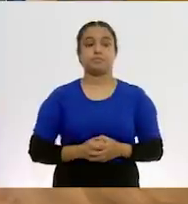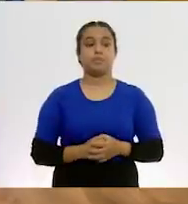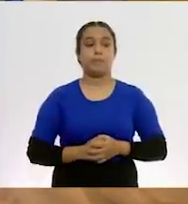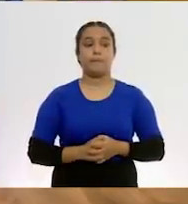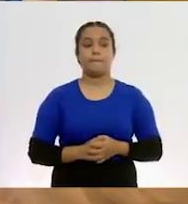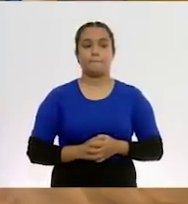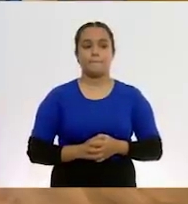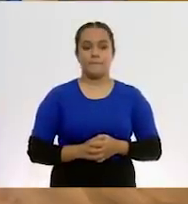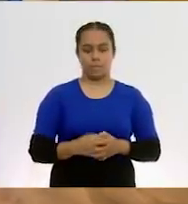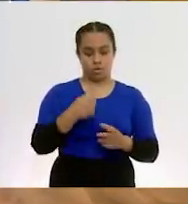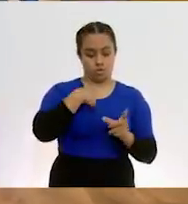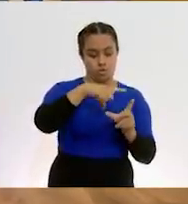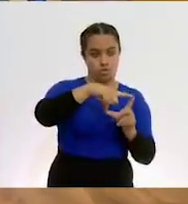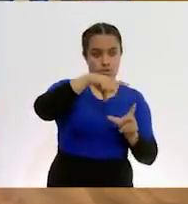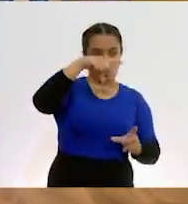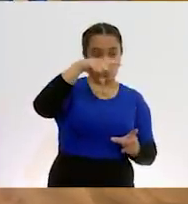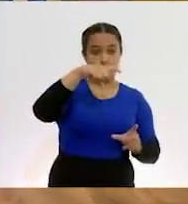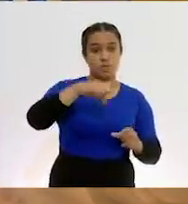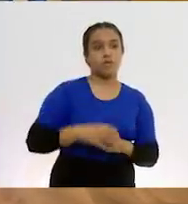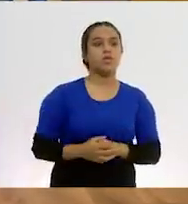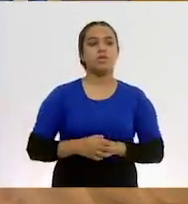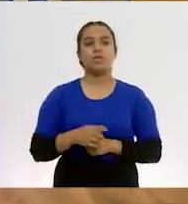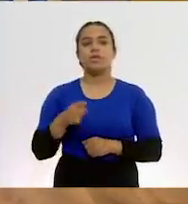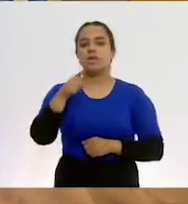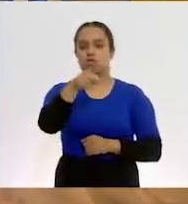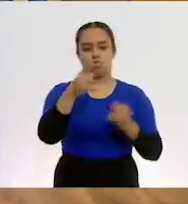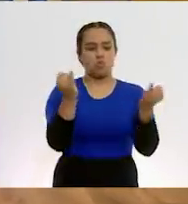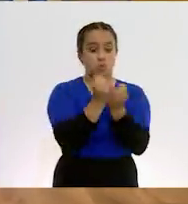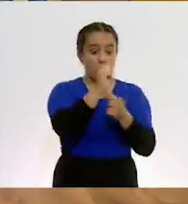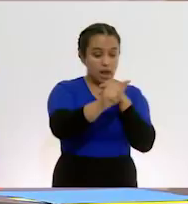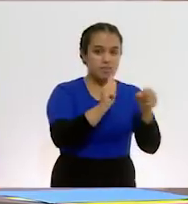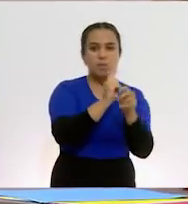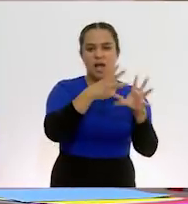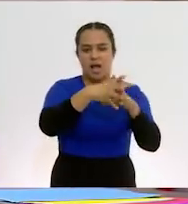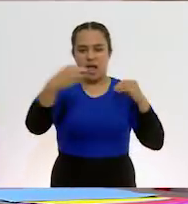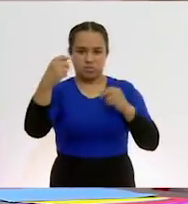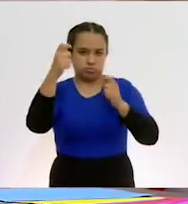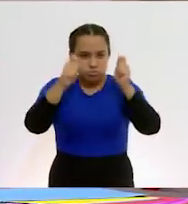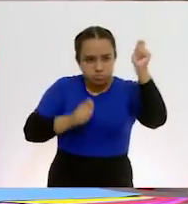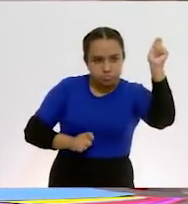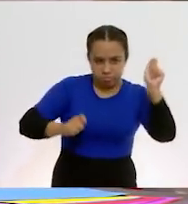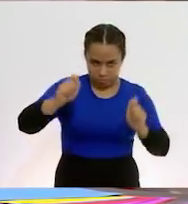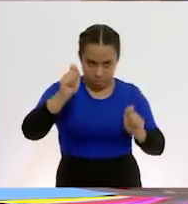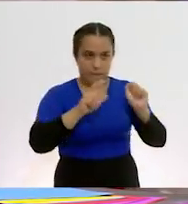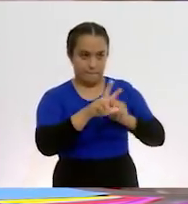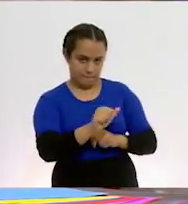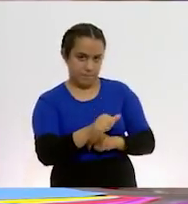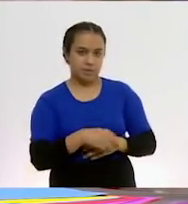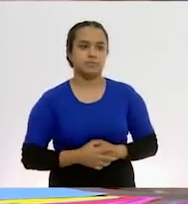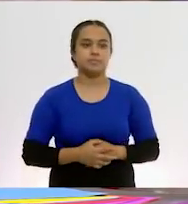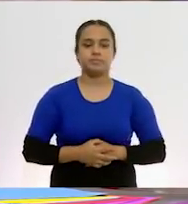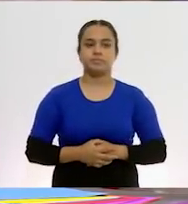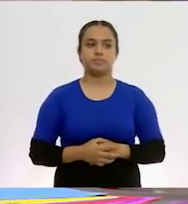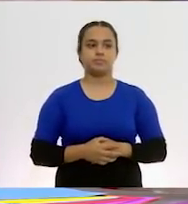a presentar la ficha y nosotros vamos a recrear los movimientos de los animales. ¿Te late? Me late. Va que va.